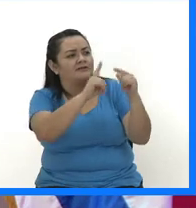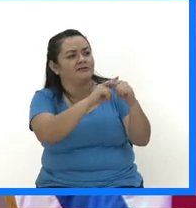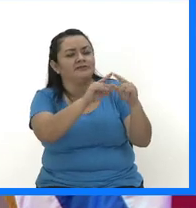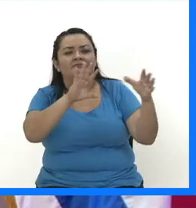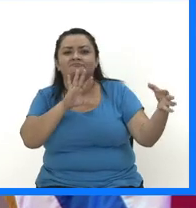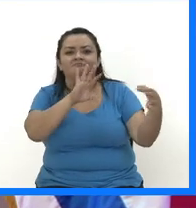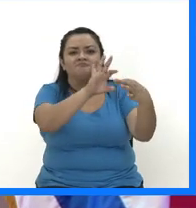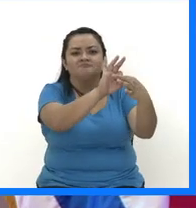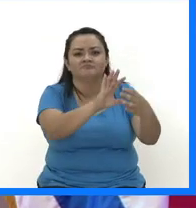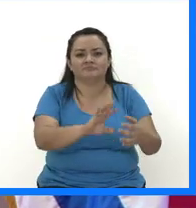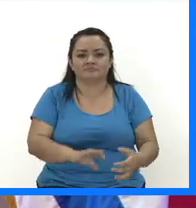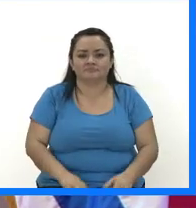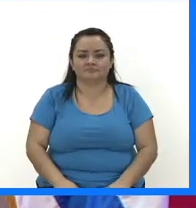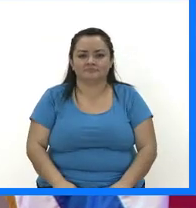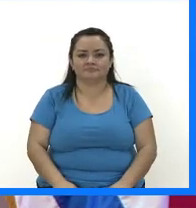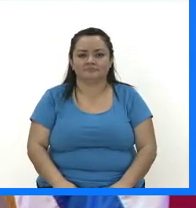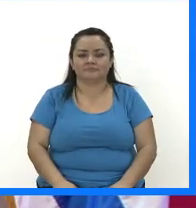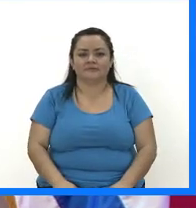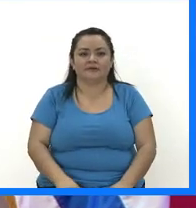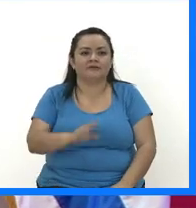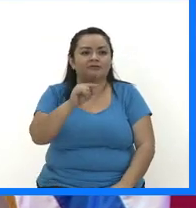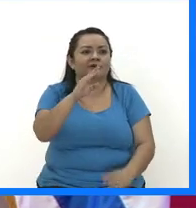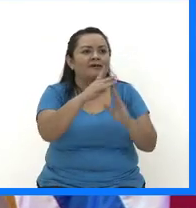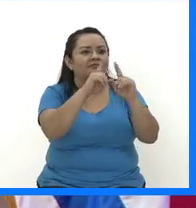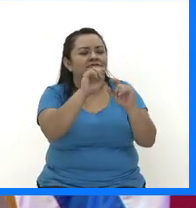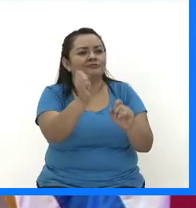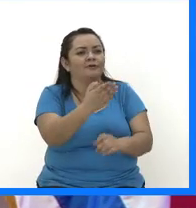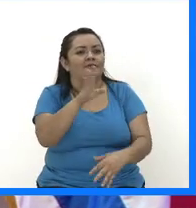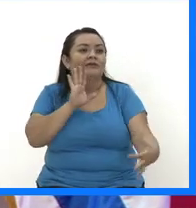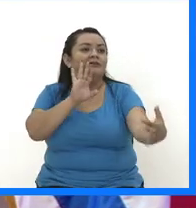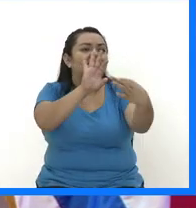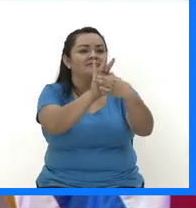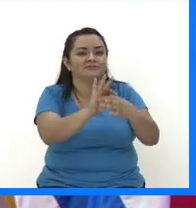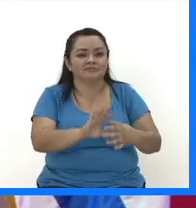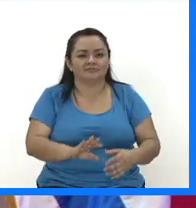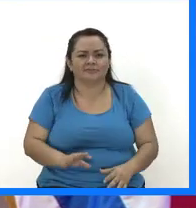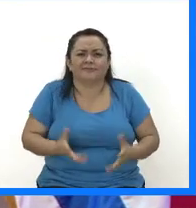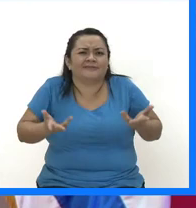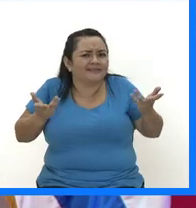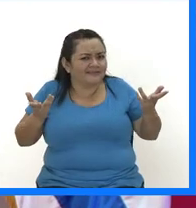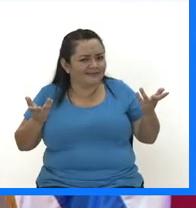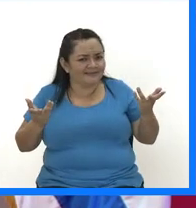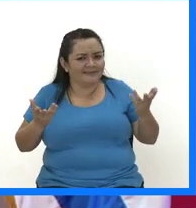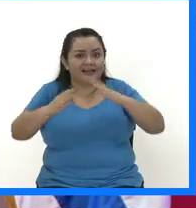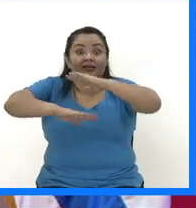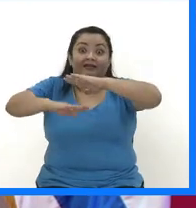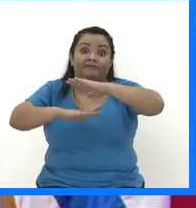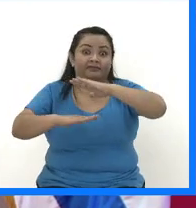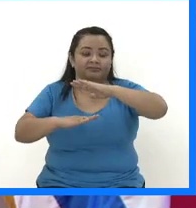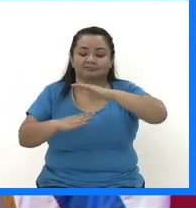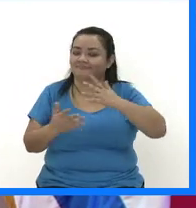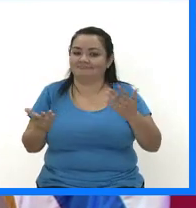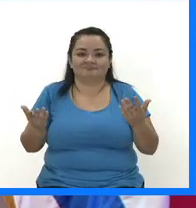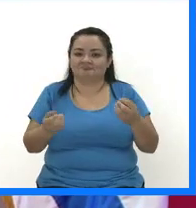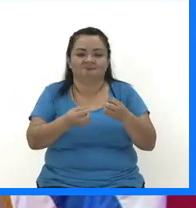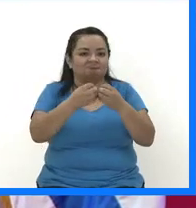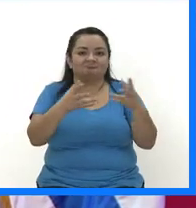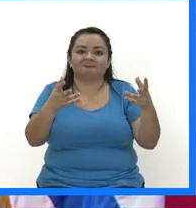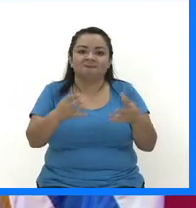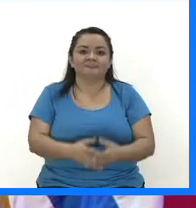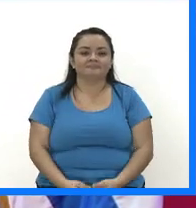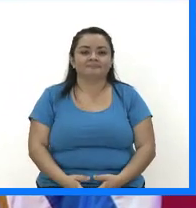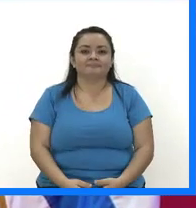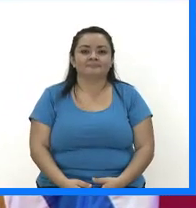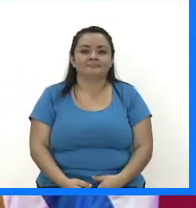forma son los deformados apareció los resentir son los resentidos y por qué y qué pasó no tenían raíces